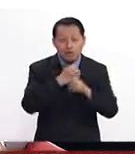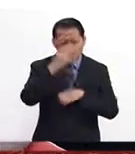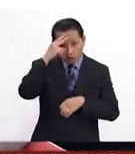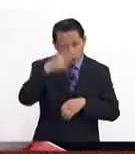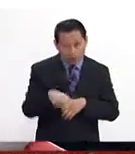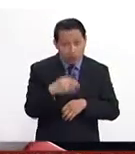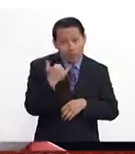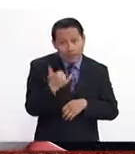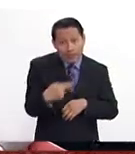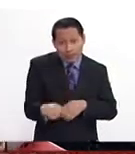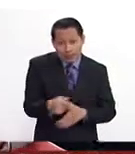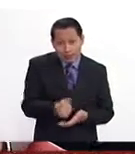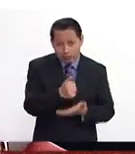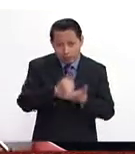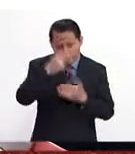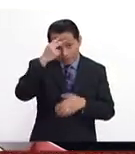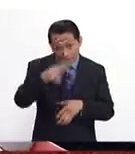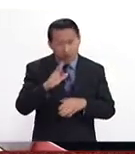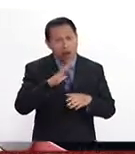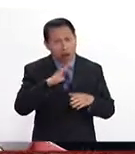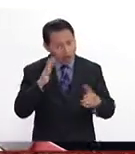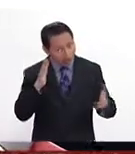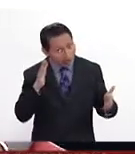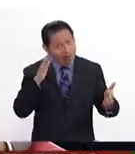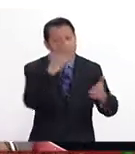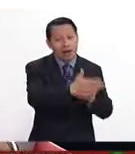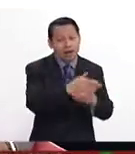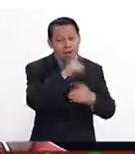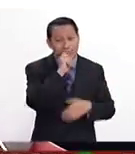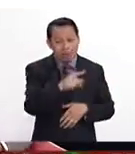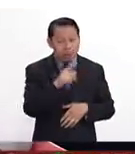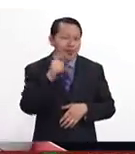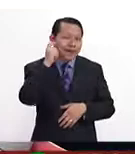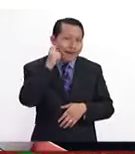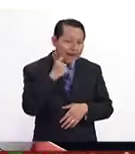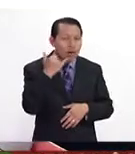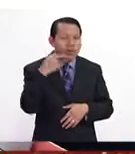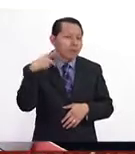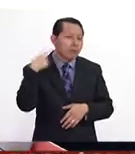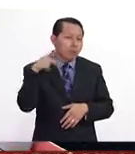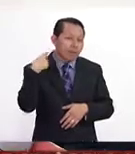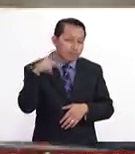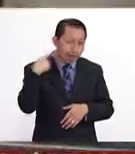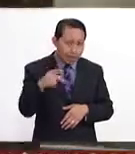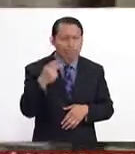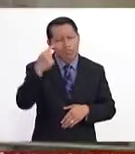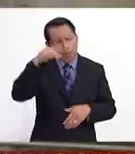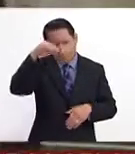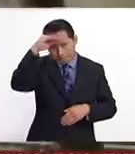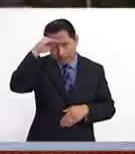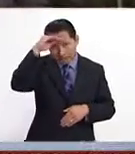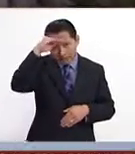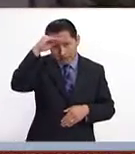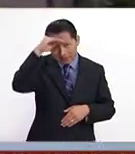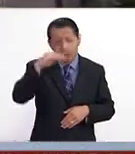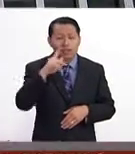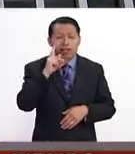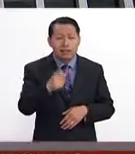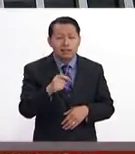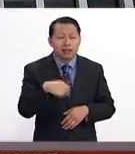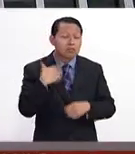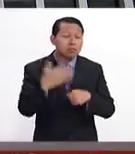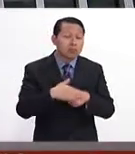incluso de aquí en la ciudad de méxico ya estén yendo al campus de guerrero de puebla entonces pensamos que una vez que se